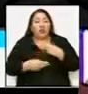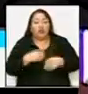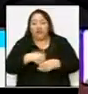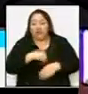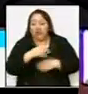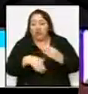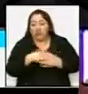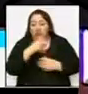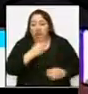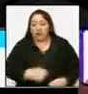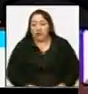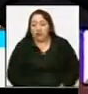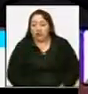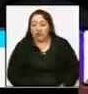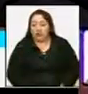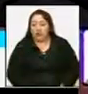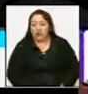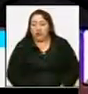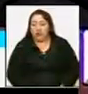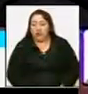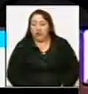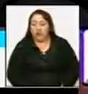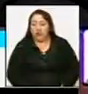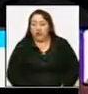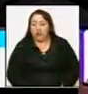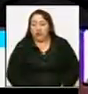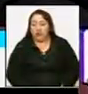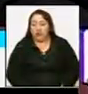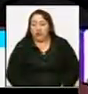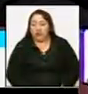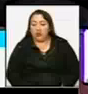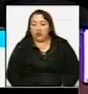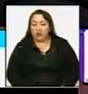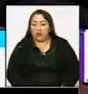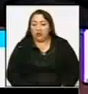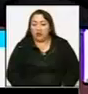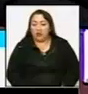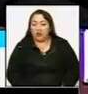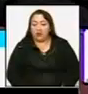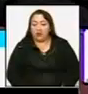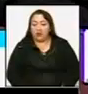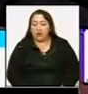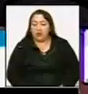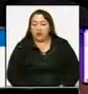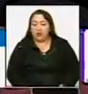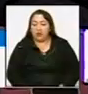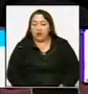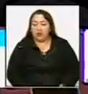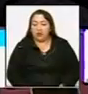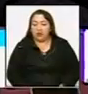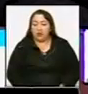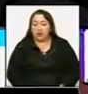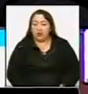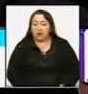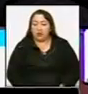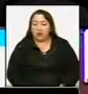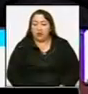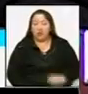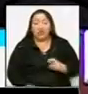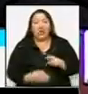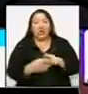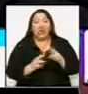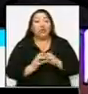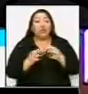Nacional de Elecciones en todo el país. No existe. Existe más o menos con la lógica, vamos a decir, de, por citar un